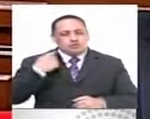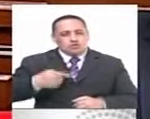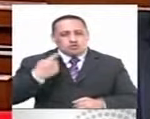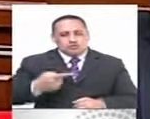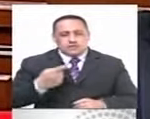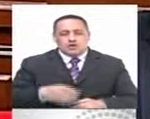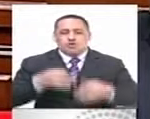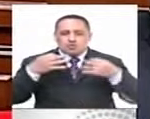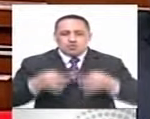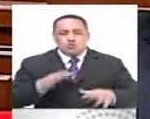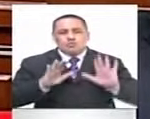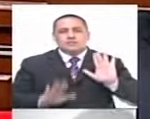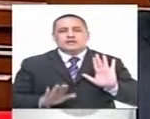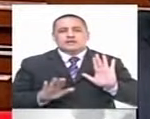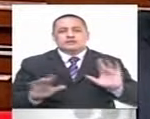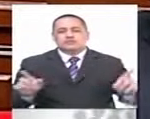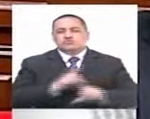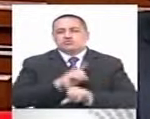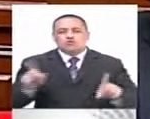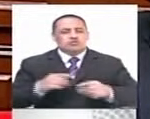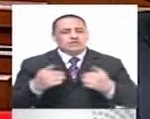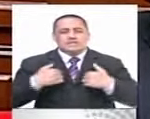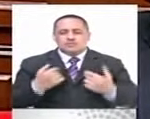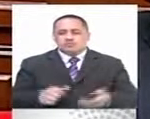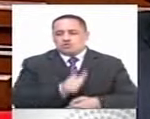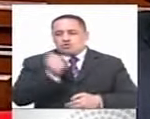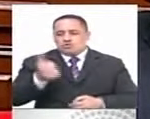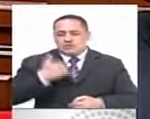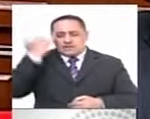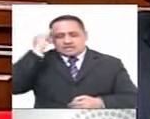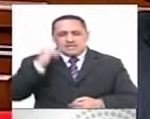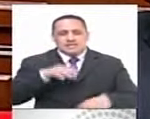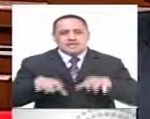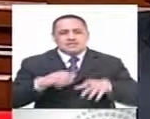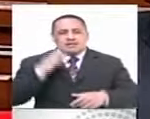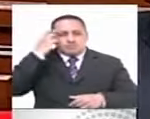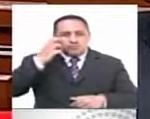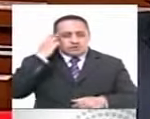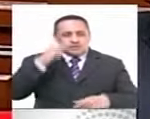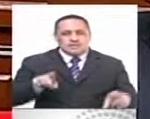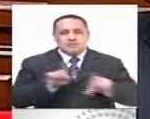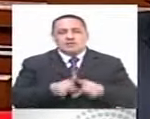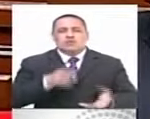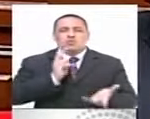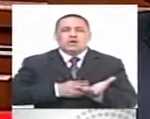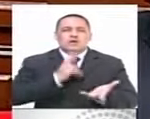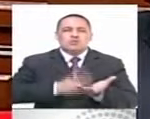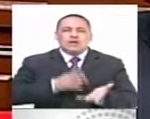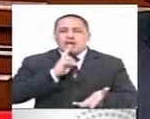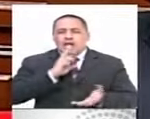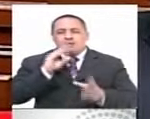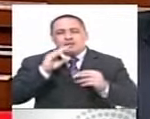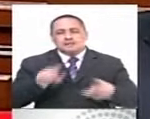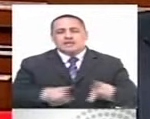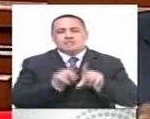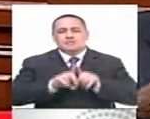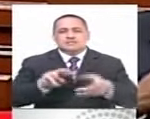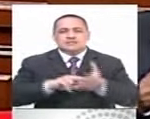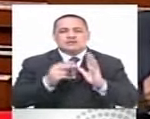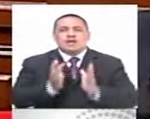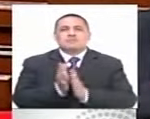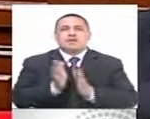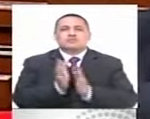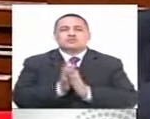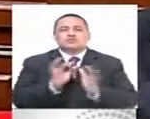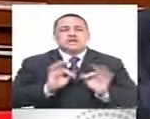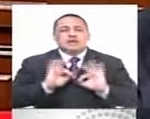cumplirse. No concebimos otra forma de hacer política. La retórica y las frases altisonantes solo sirven para el aplauso en la